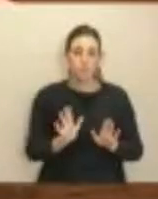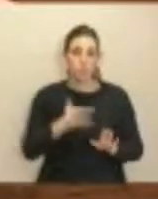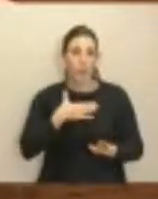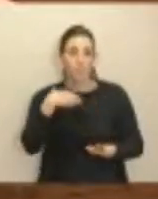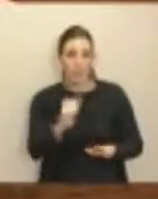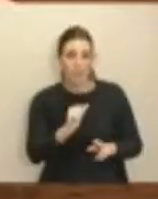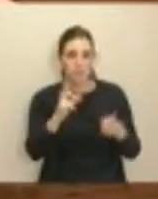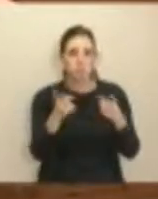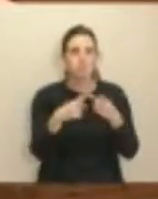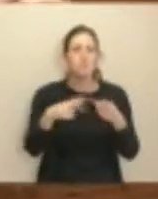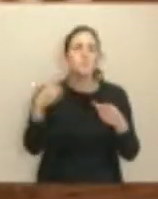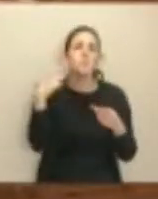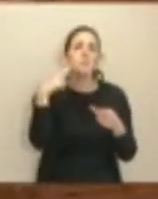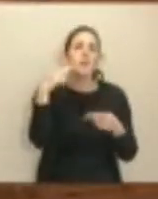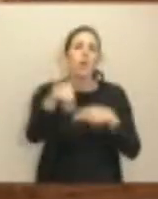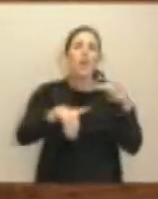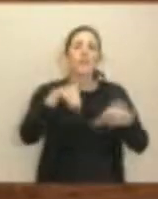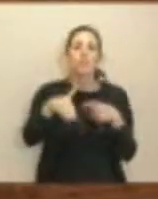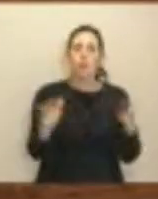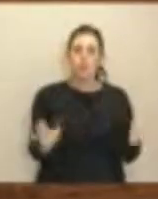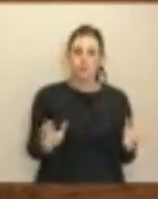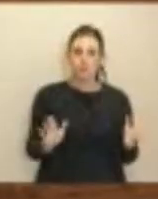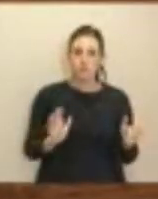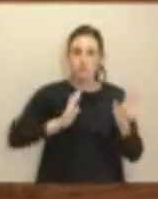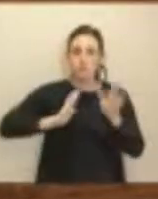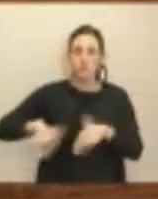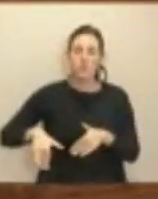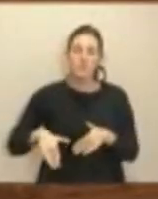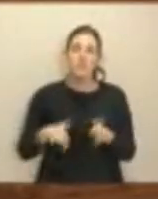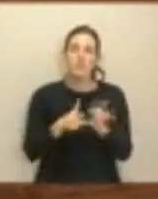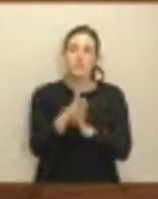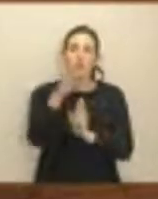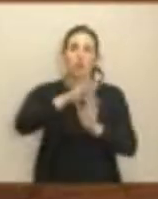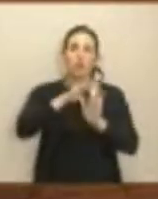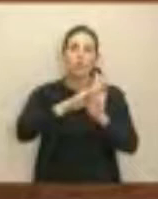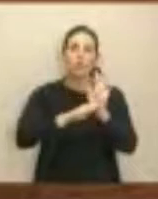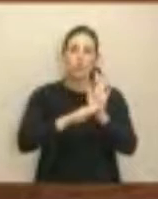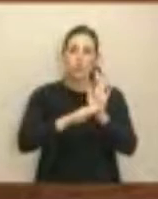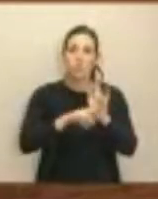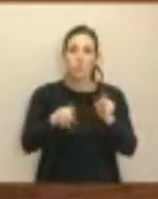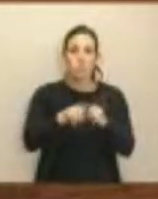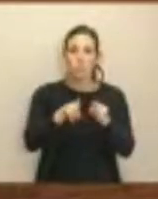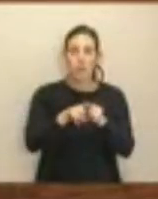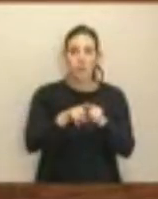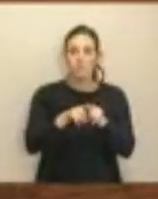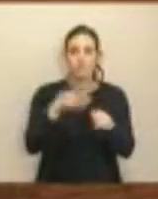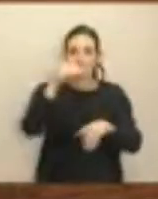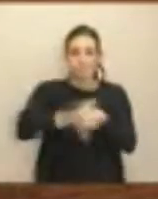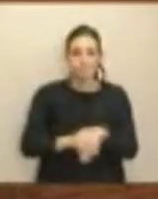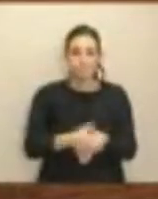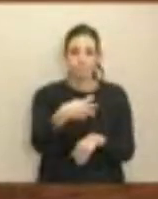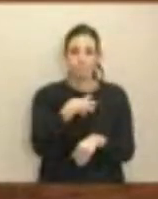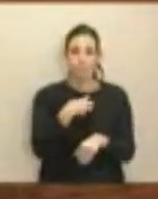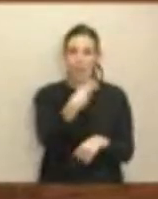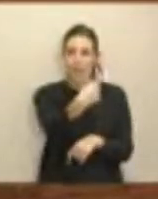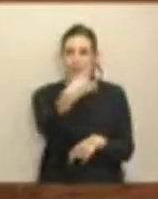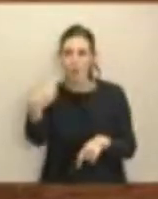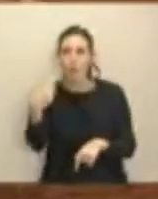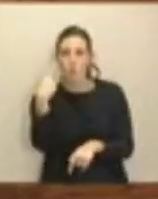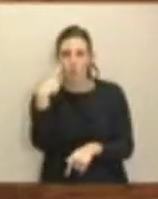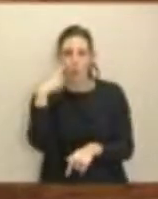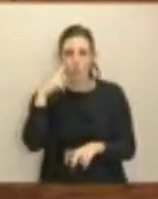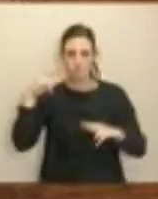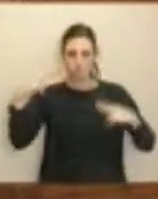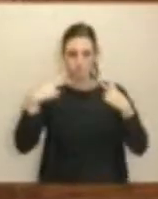miedo electoral y poner sobre la mesa condiciones no factibles. Cada uno se va a ir reconociendo